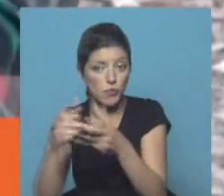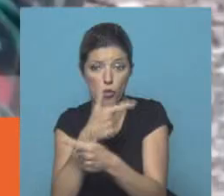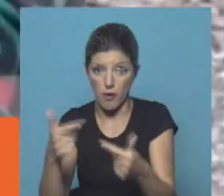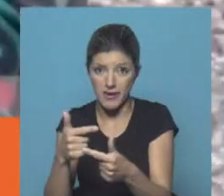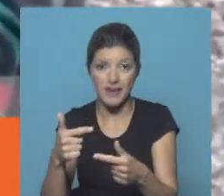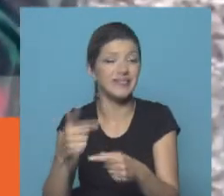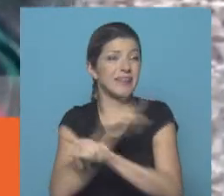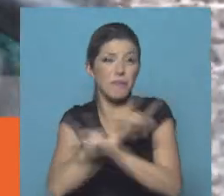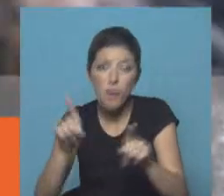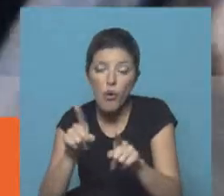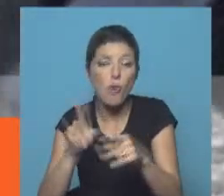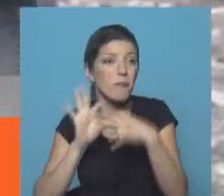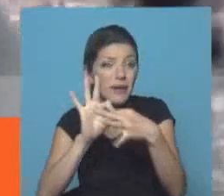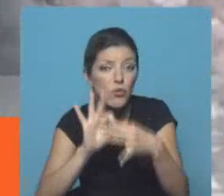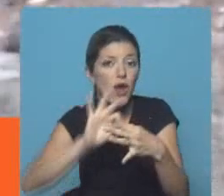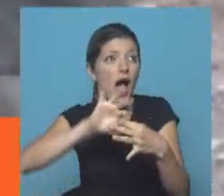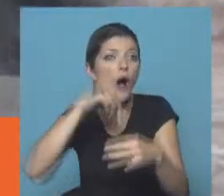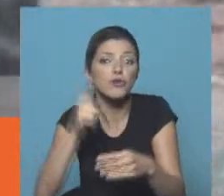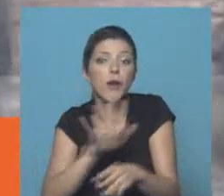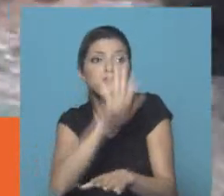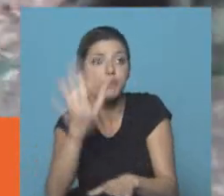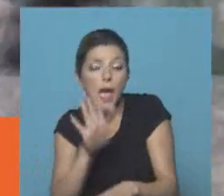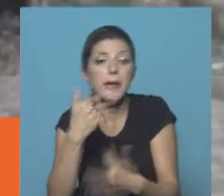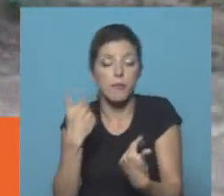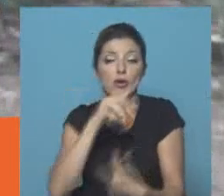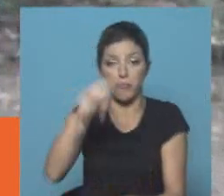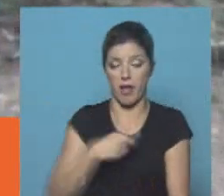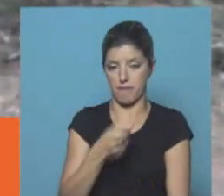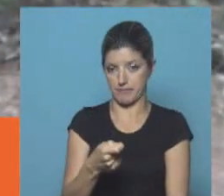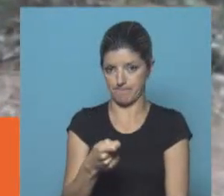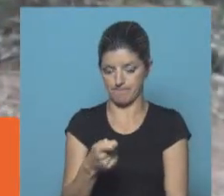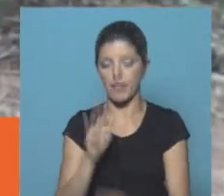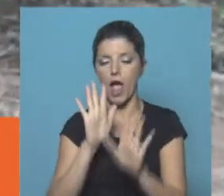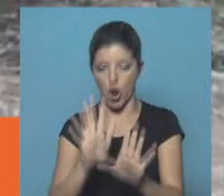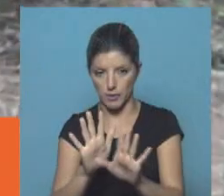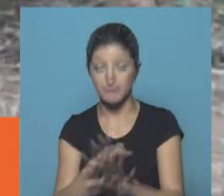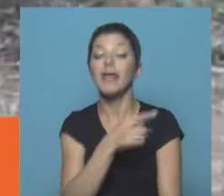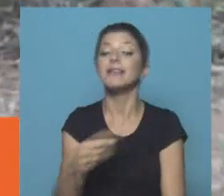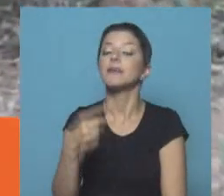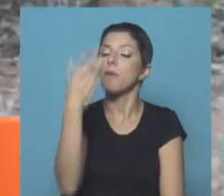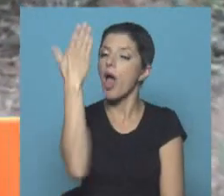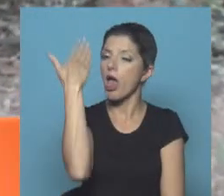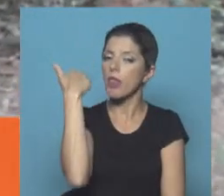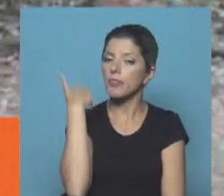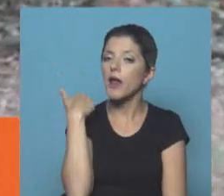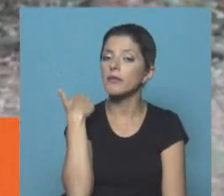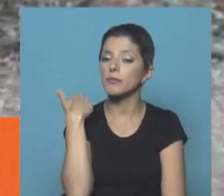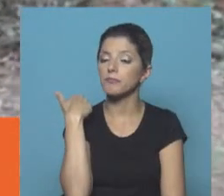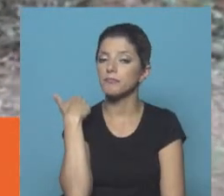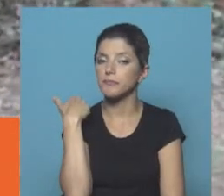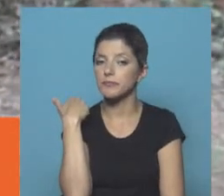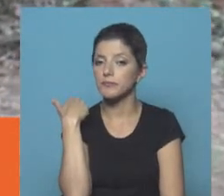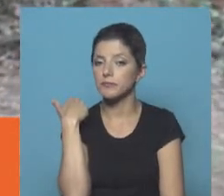Paraguayo ni con ninguna otra sospecha que se tendía sobre ellos. En las últimas semanas se estaba discutiendo a nivel político